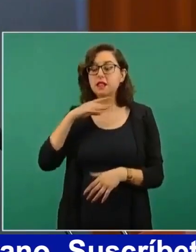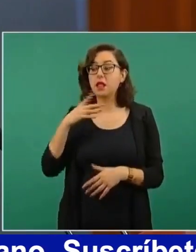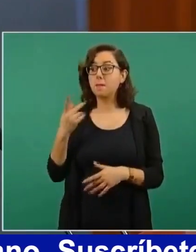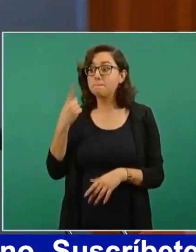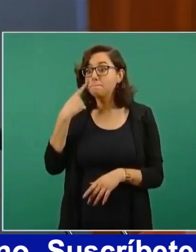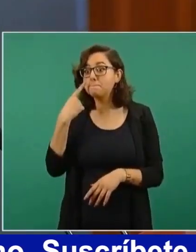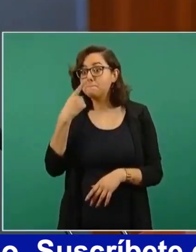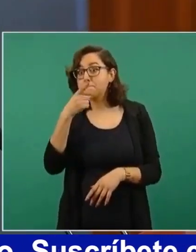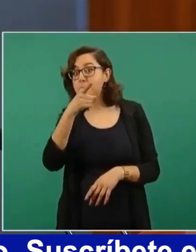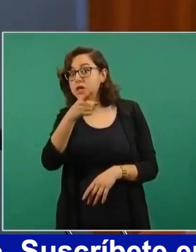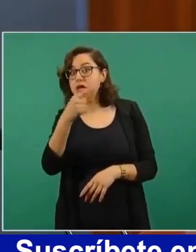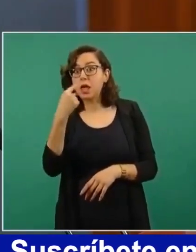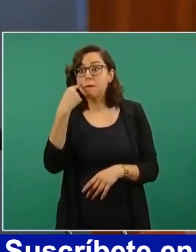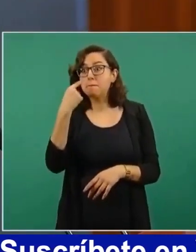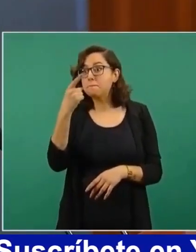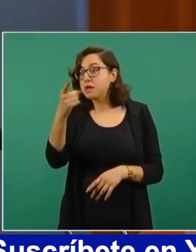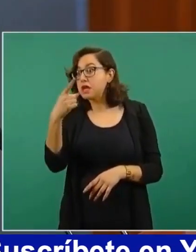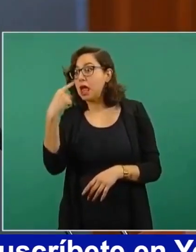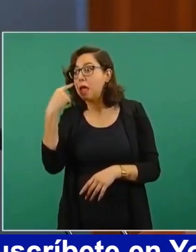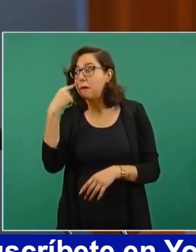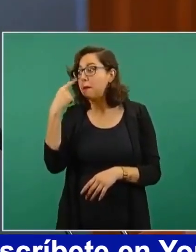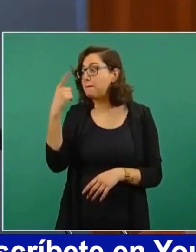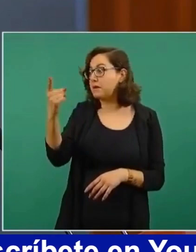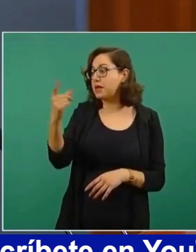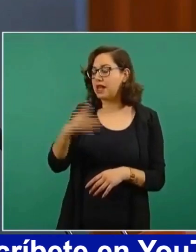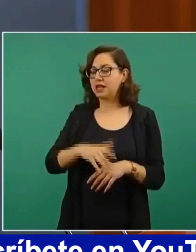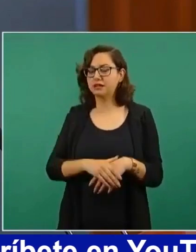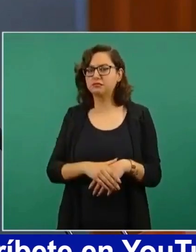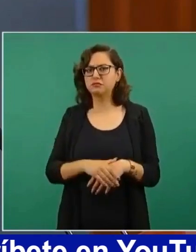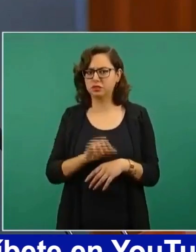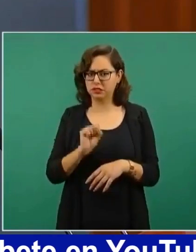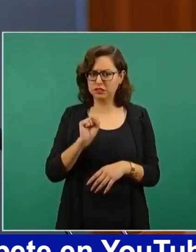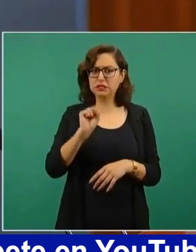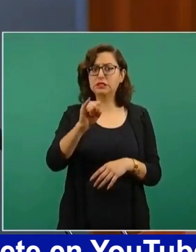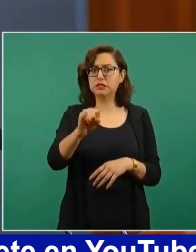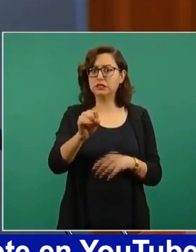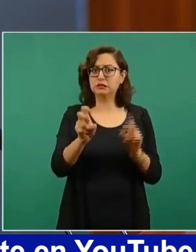causas también muy importantes, justas,